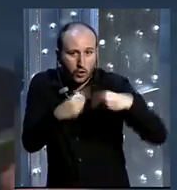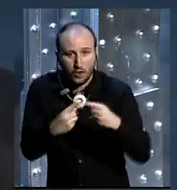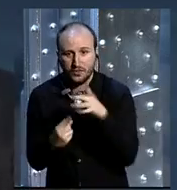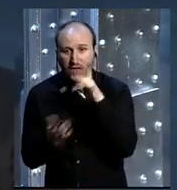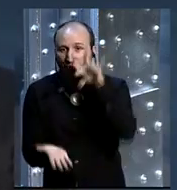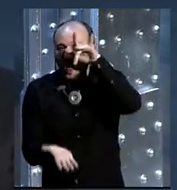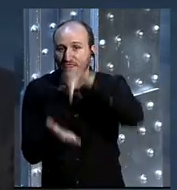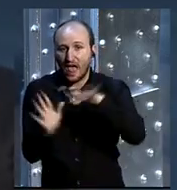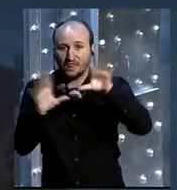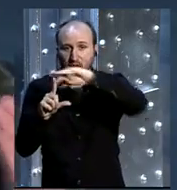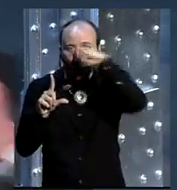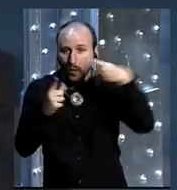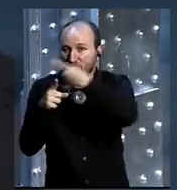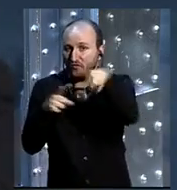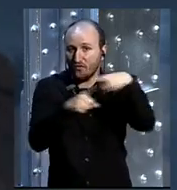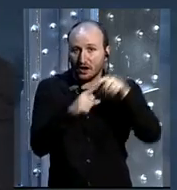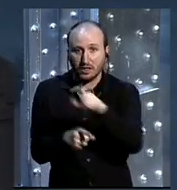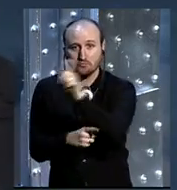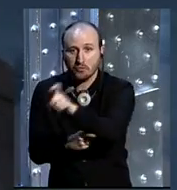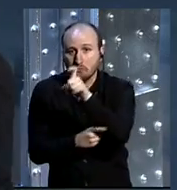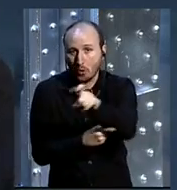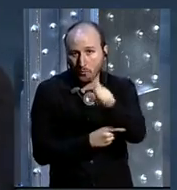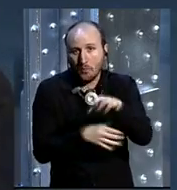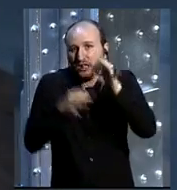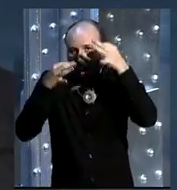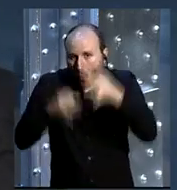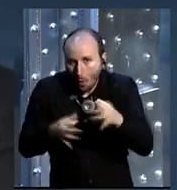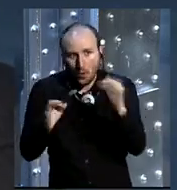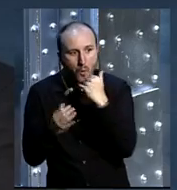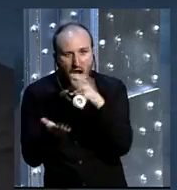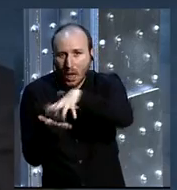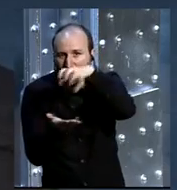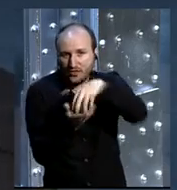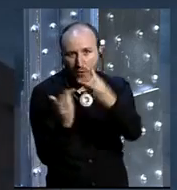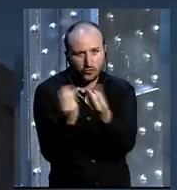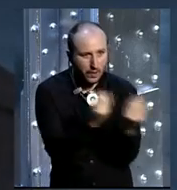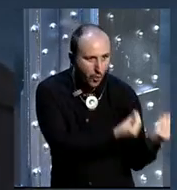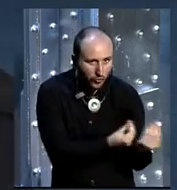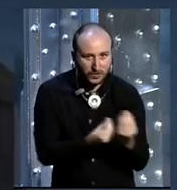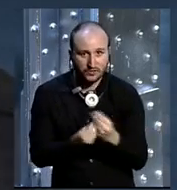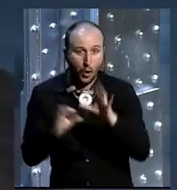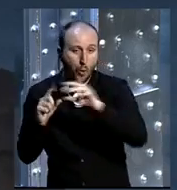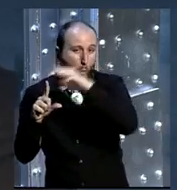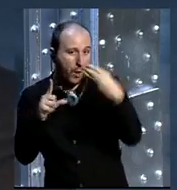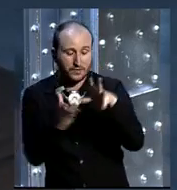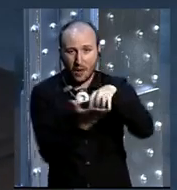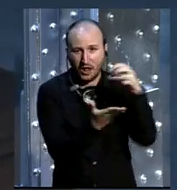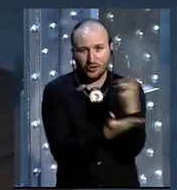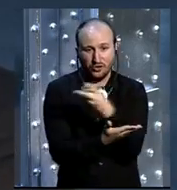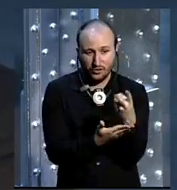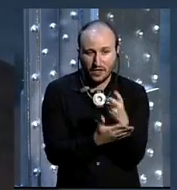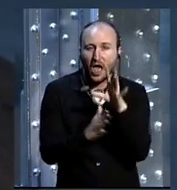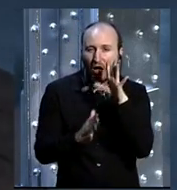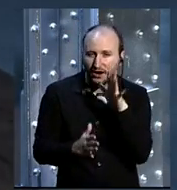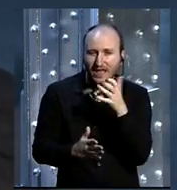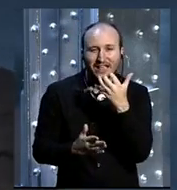al día o tenéis instaladas una mezcla de aplicaciones o visitáis webs y aplicaciones. Si dedicáis 10 minutos